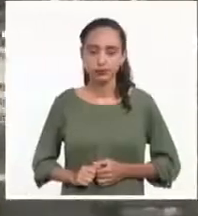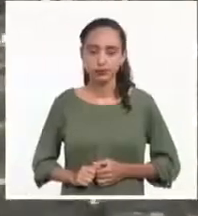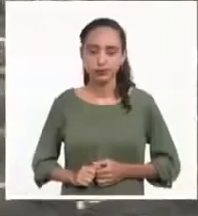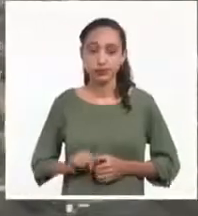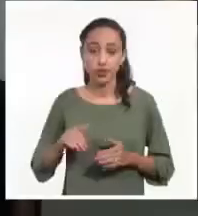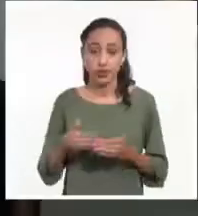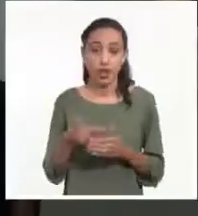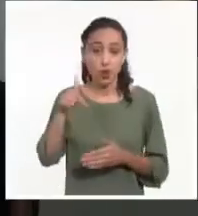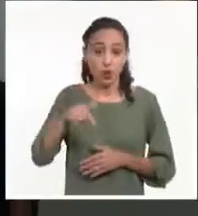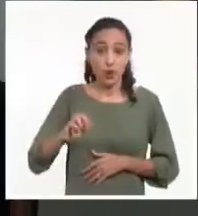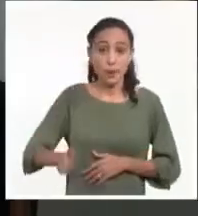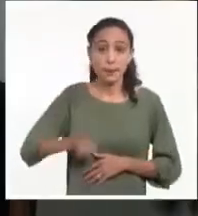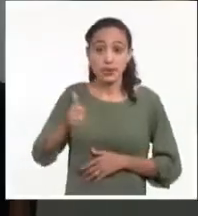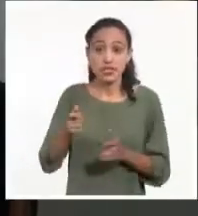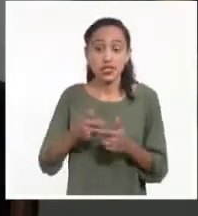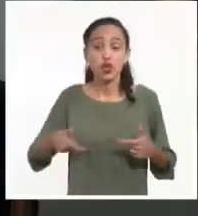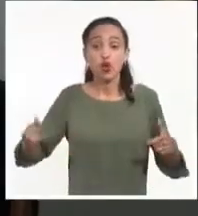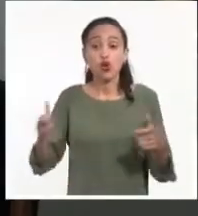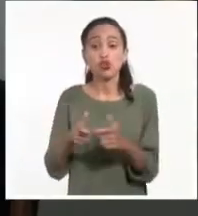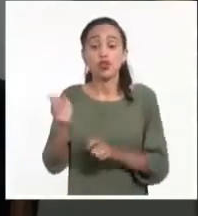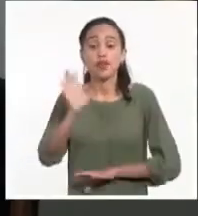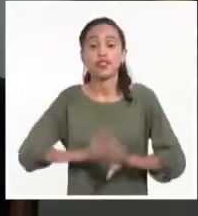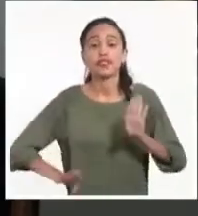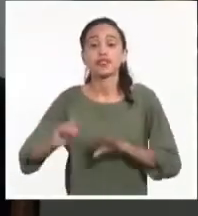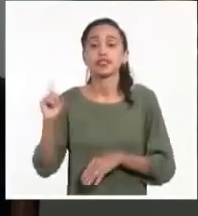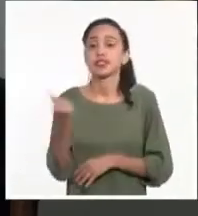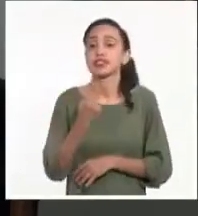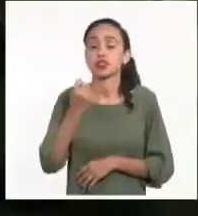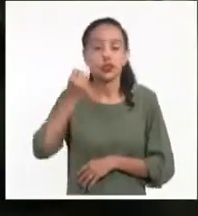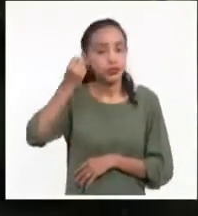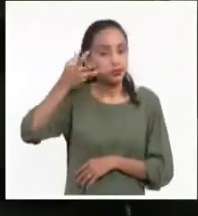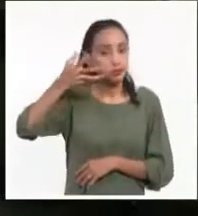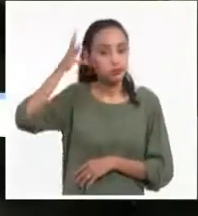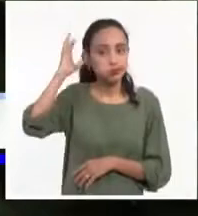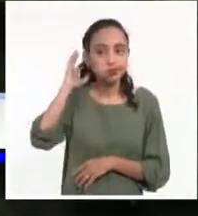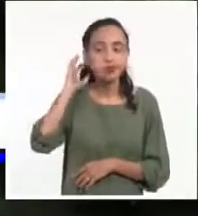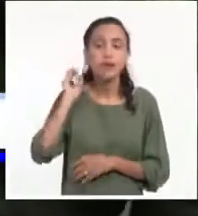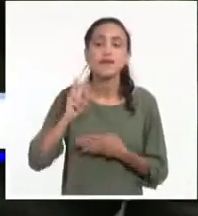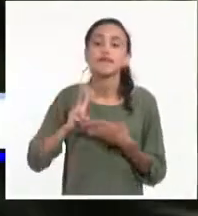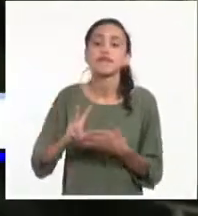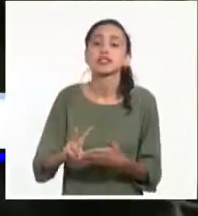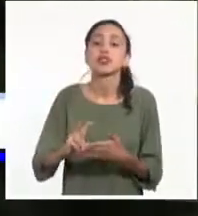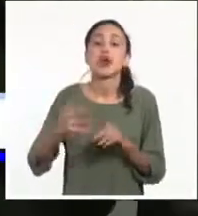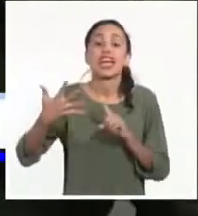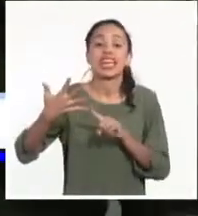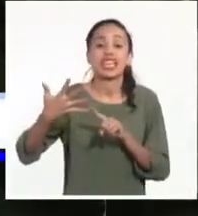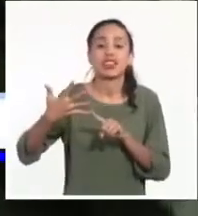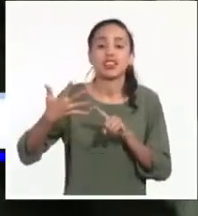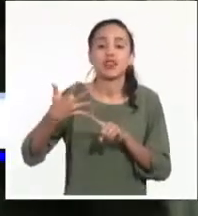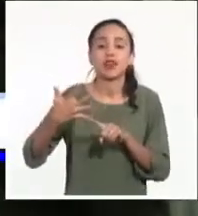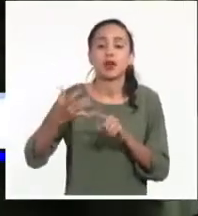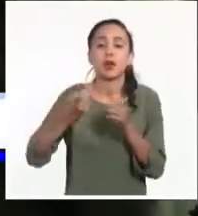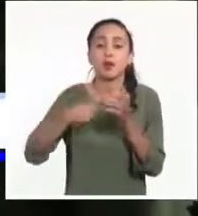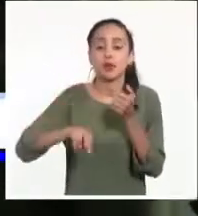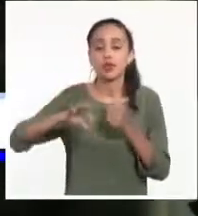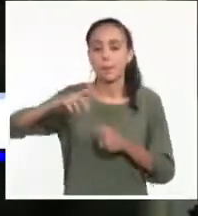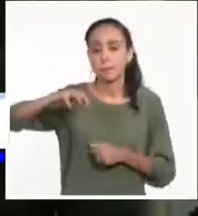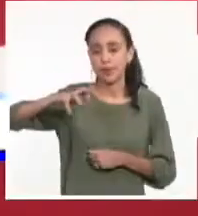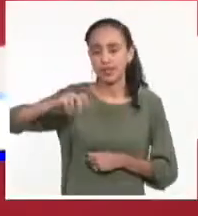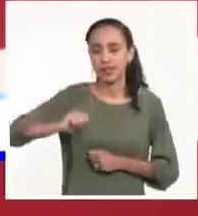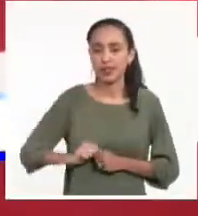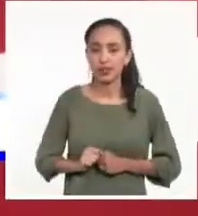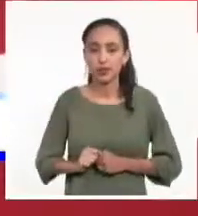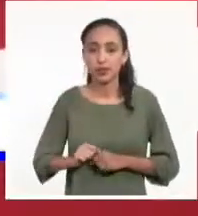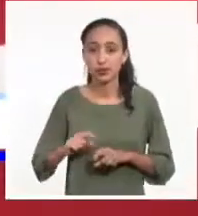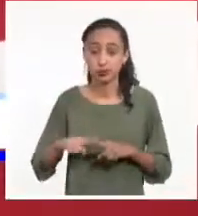Este jueves, el presidente del Consejo de Defensa Nacional, Miguel Díaz-Canel Bermúdez, visitó por quinta ocasión la provincia de Pinar del Río